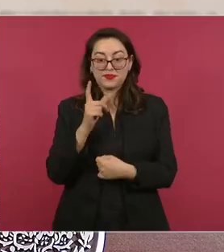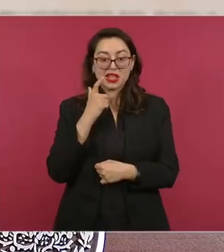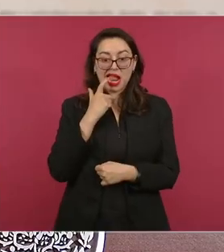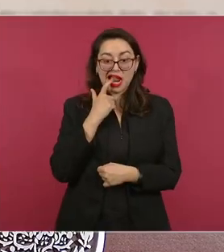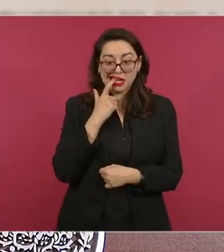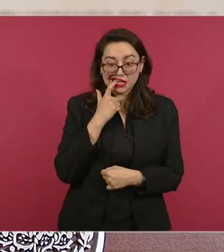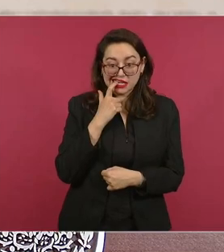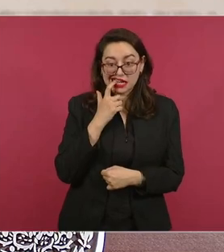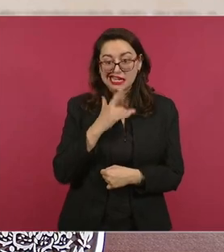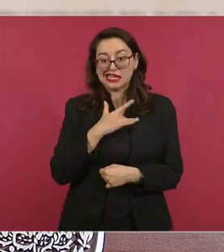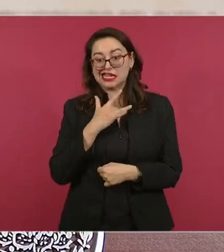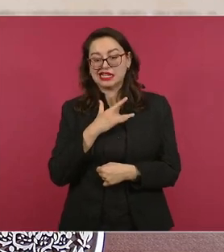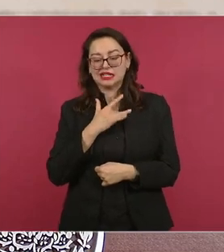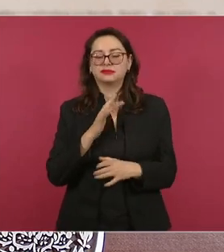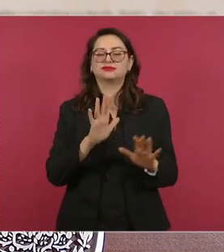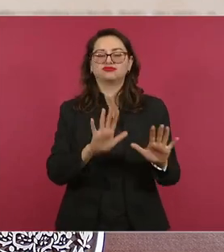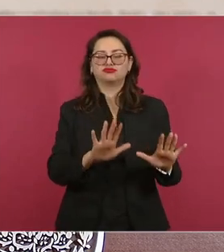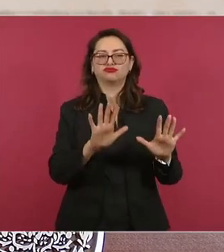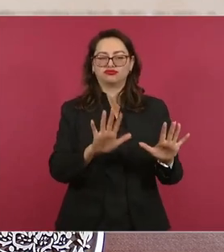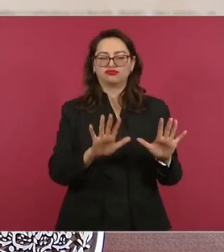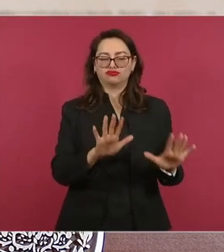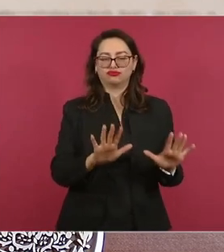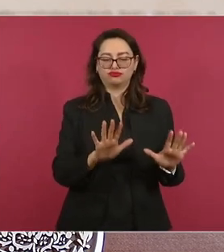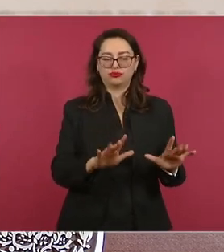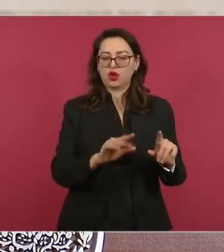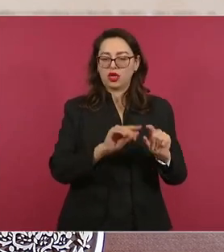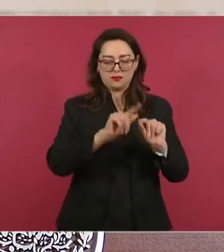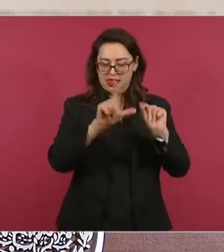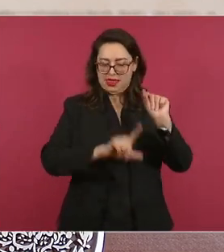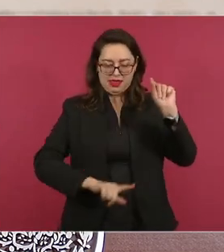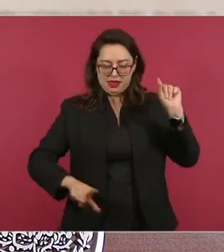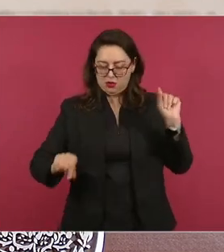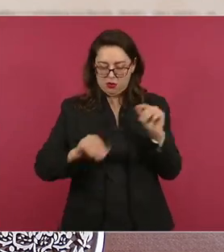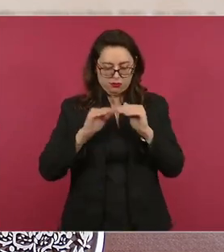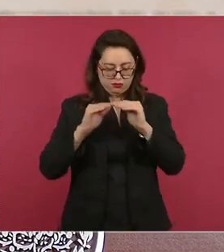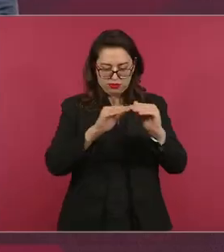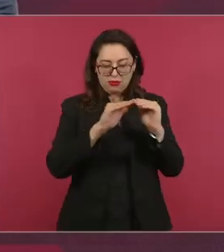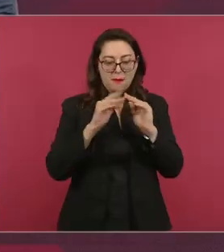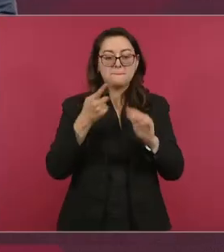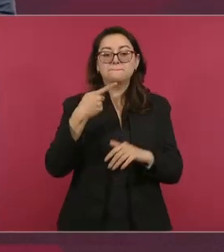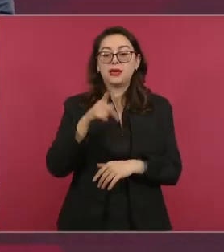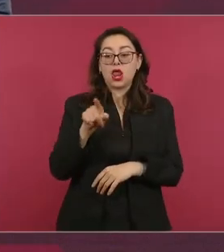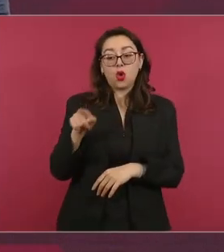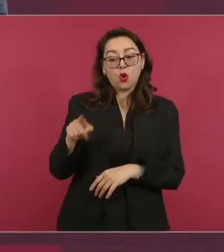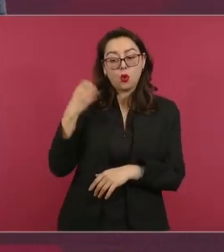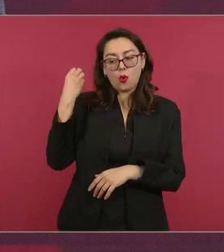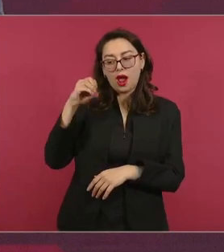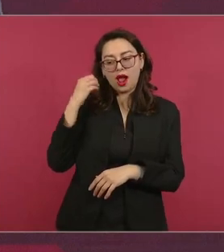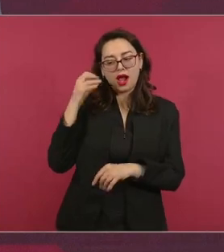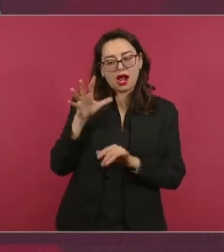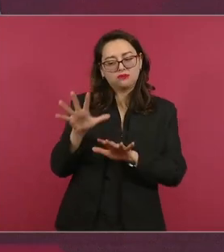celos y sentimientos, pero Oaxaca es de los pueblos con más cultura en el mundo.